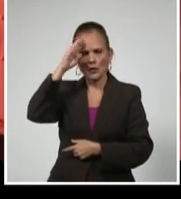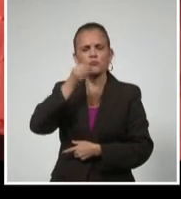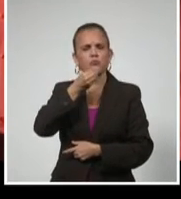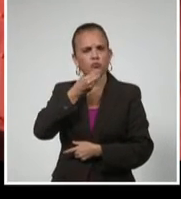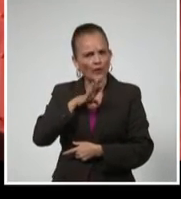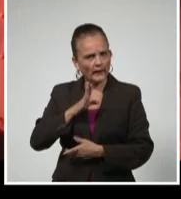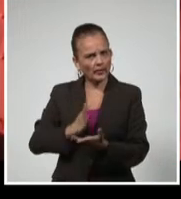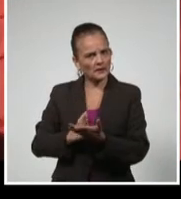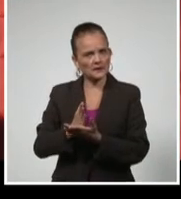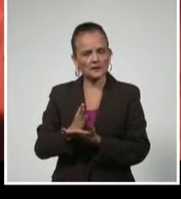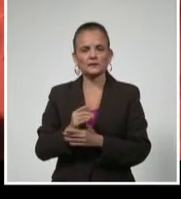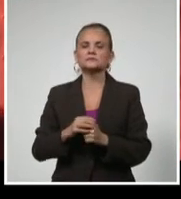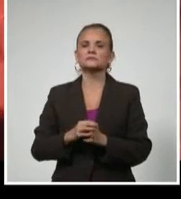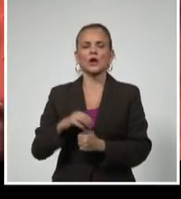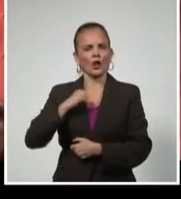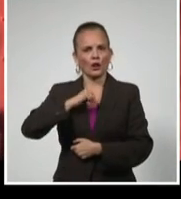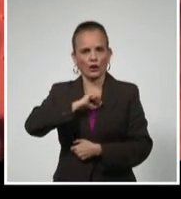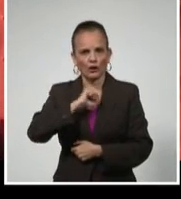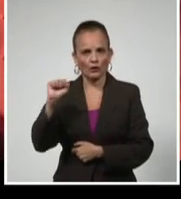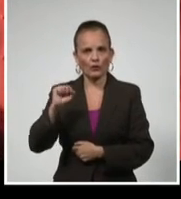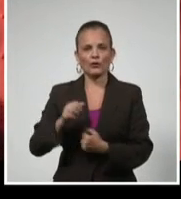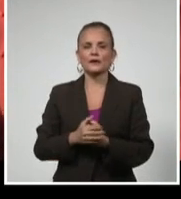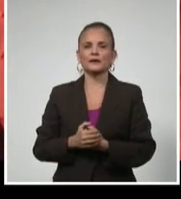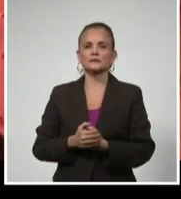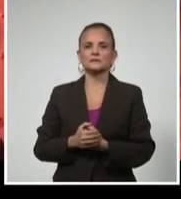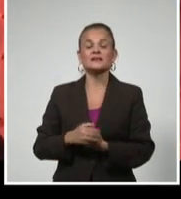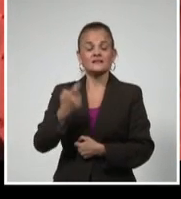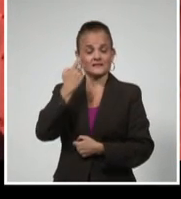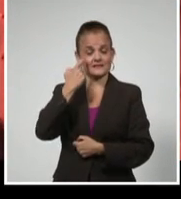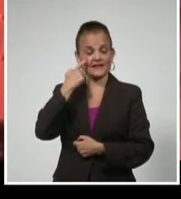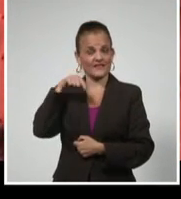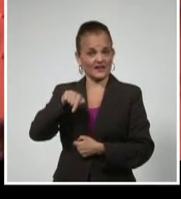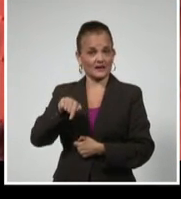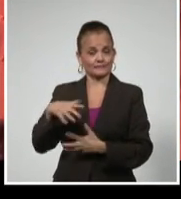empeño milimétrico, y semanal